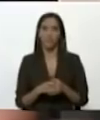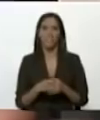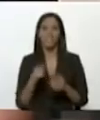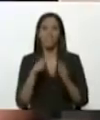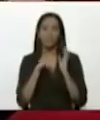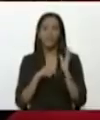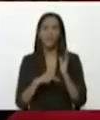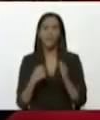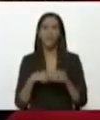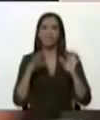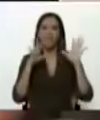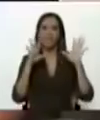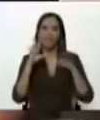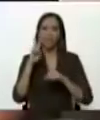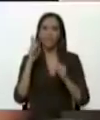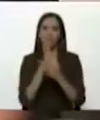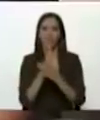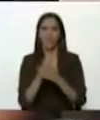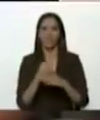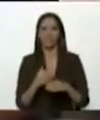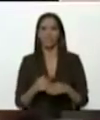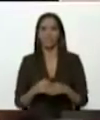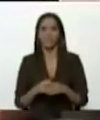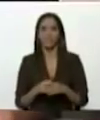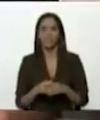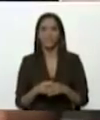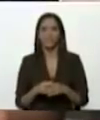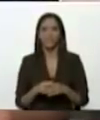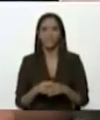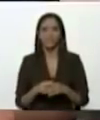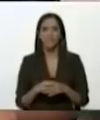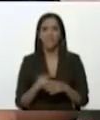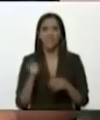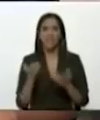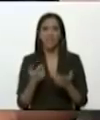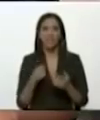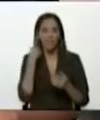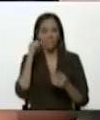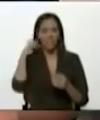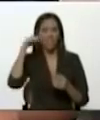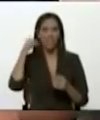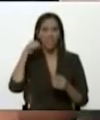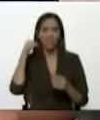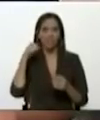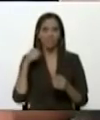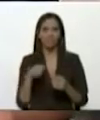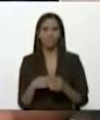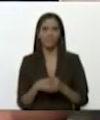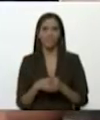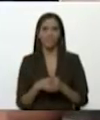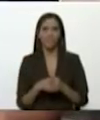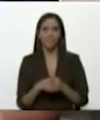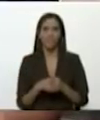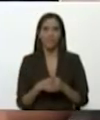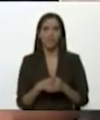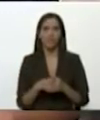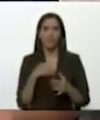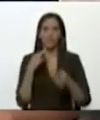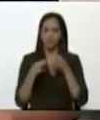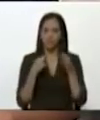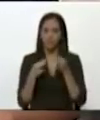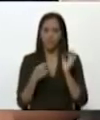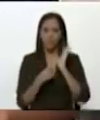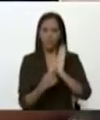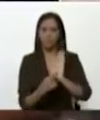programa debería estar a las 2:30. Sí. Vamos con el caso Valladares mejor. Hay varios personajes. No, pero vamos a pasar este video. Este video, contestamos eso rápido, vas para